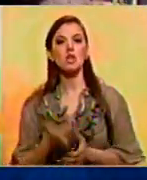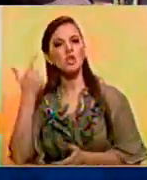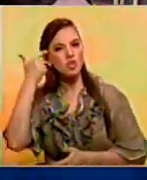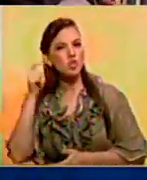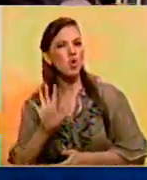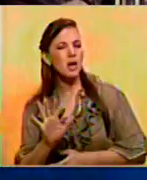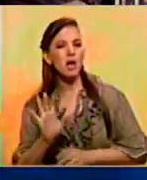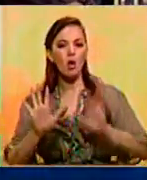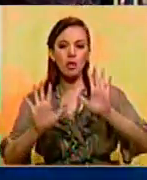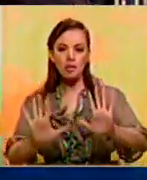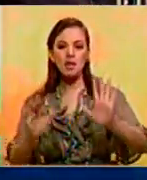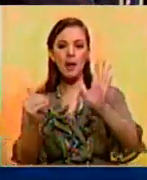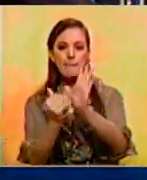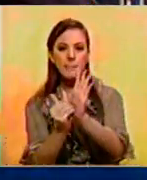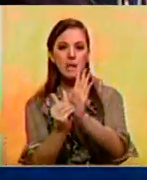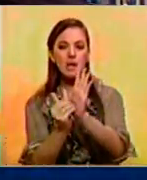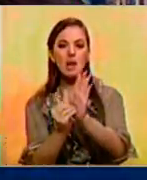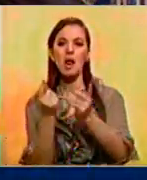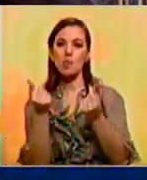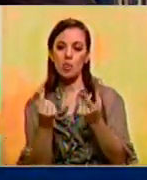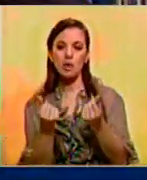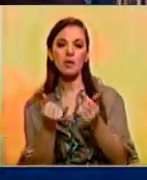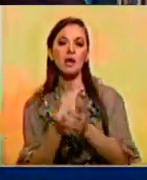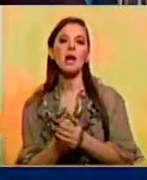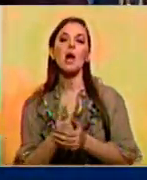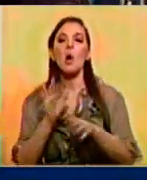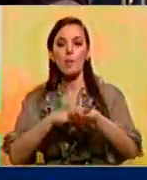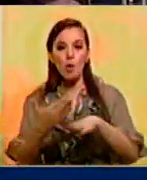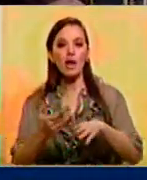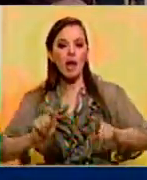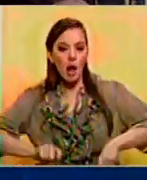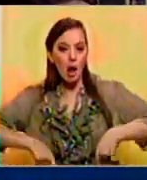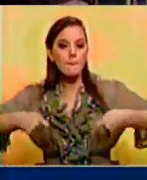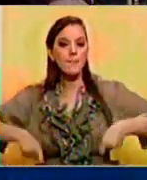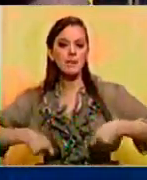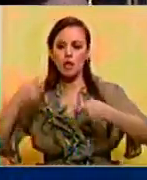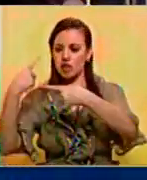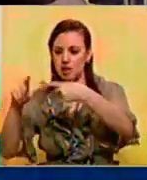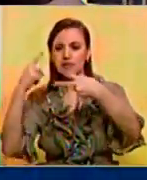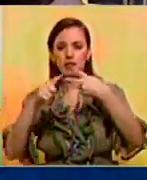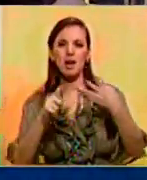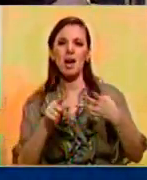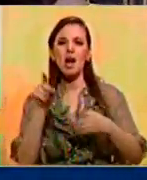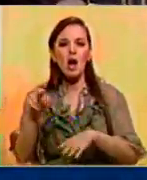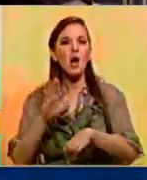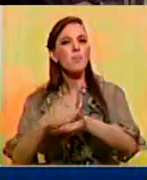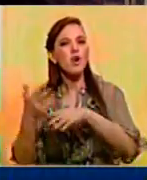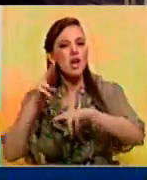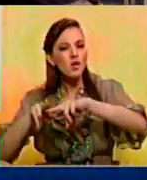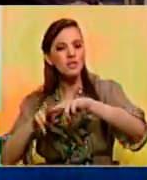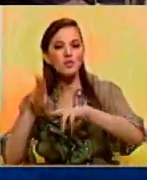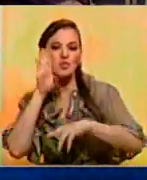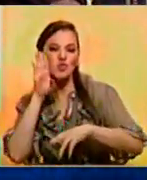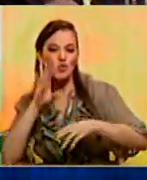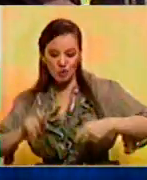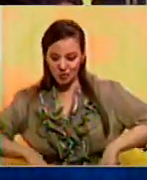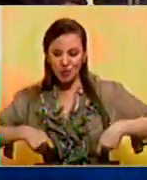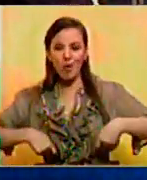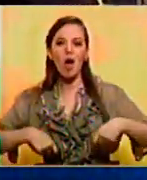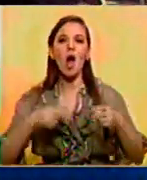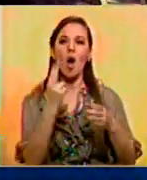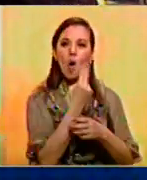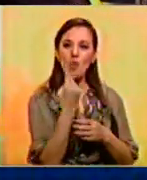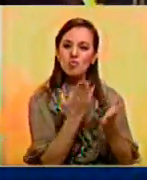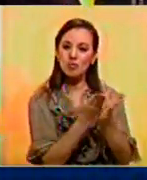10.000 bolívares. Sí, porque hay que tenerle suficientes pantalones, suficientes camisas, ellos ensucian mucho. Los útiles están caros,